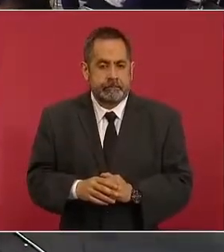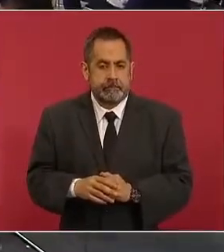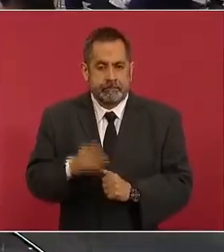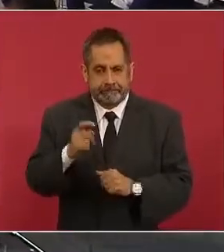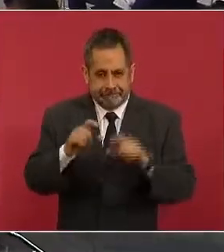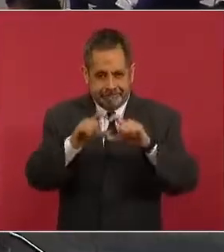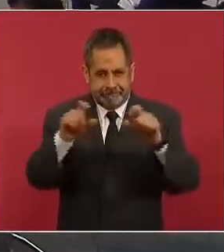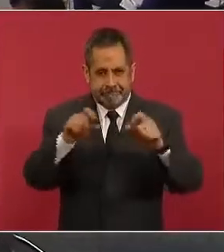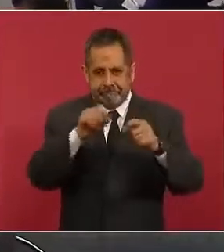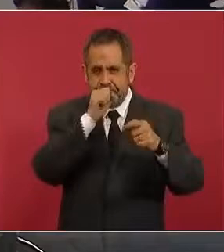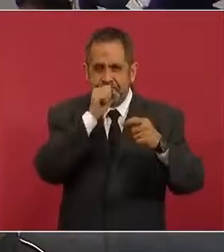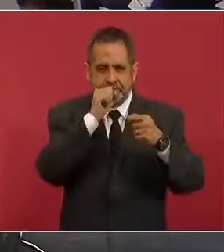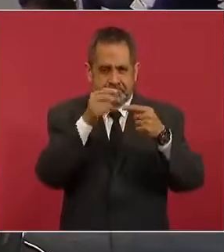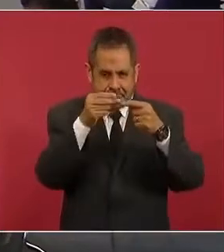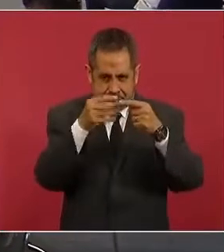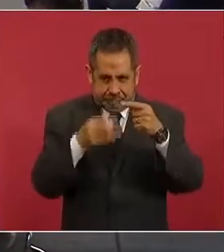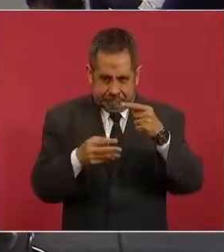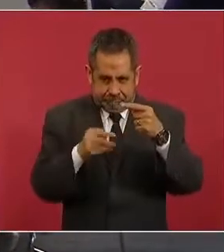ese capítulo